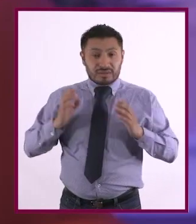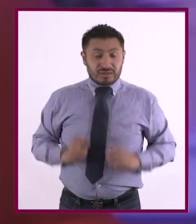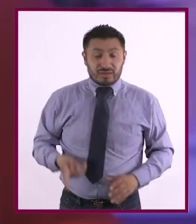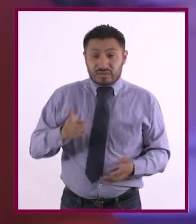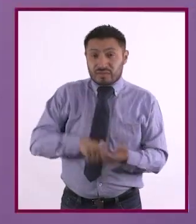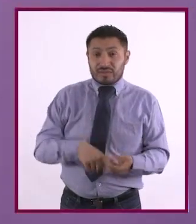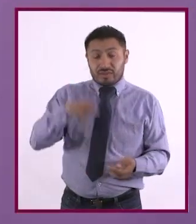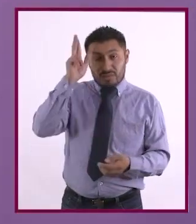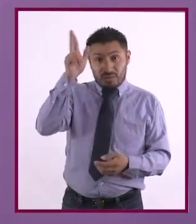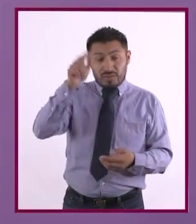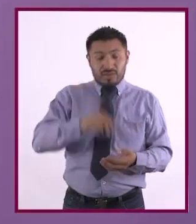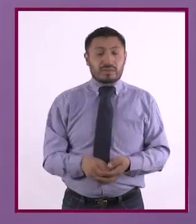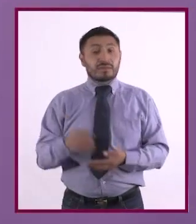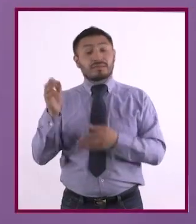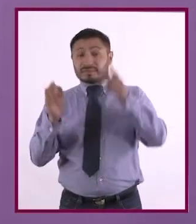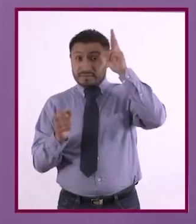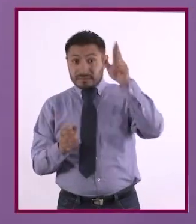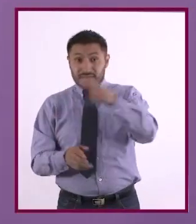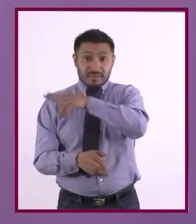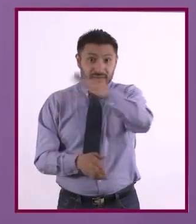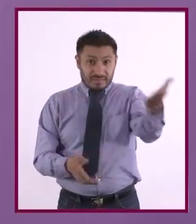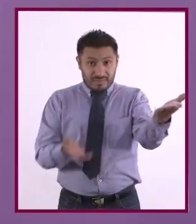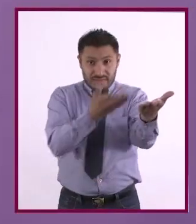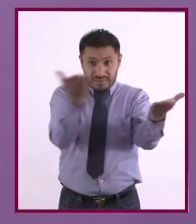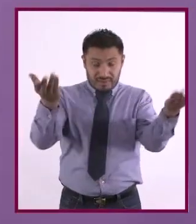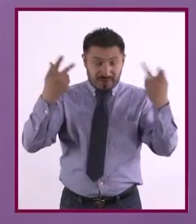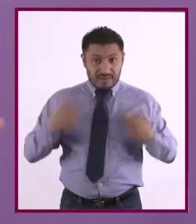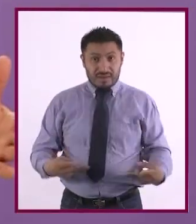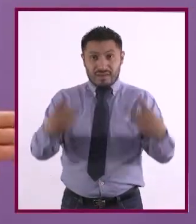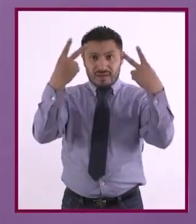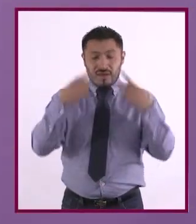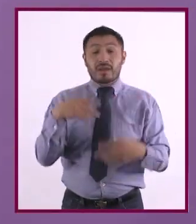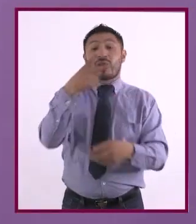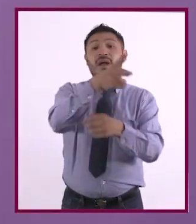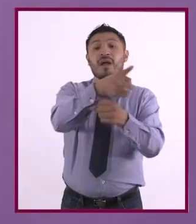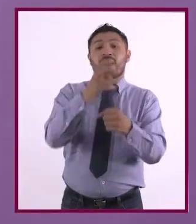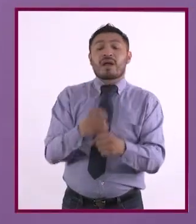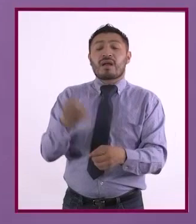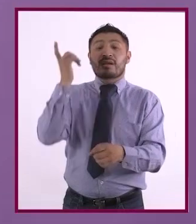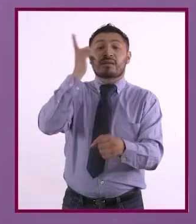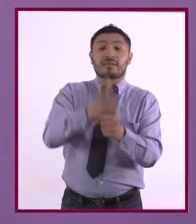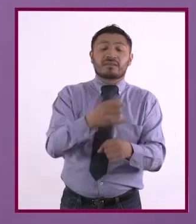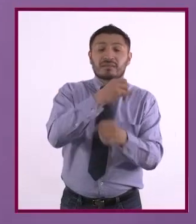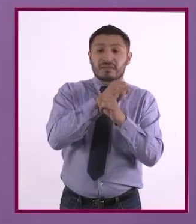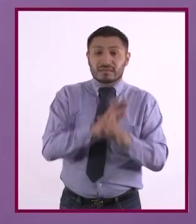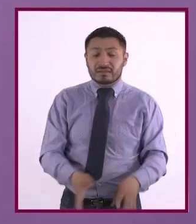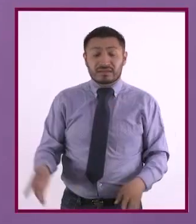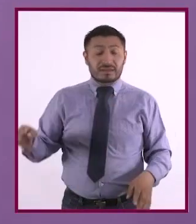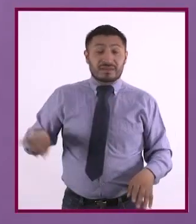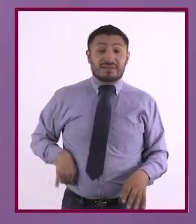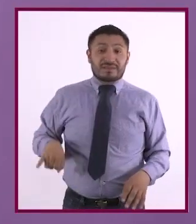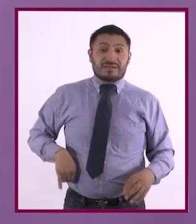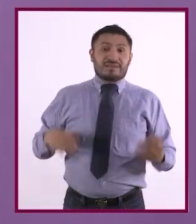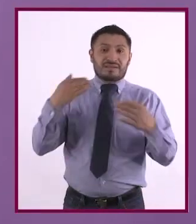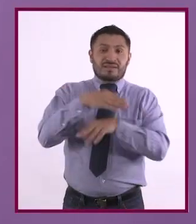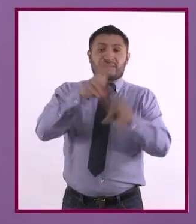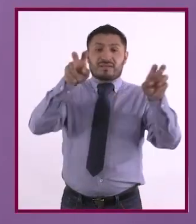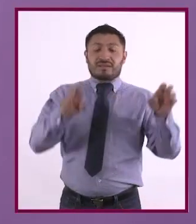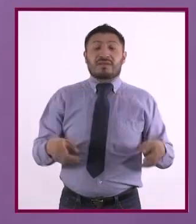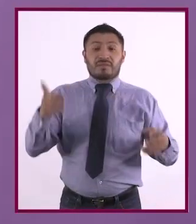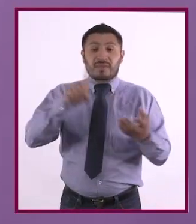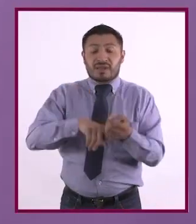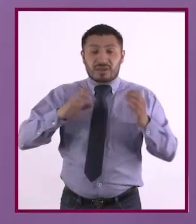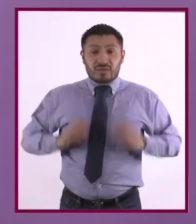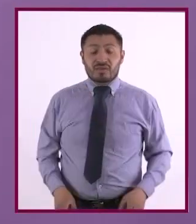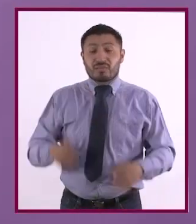Hola Donovan. Hola Shadani. Hola a todas, hola a todos. Hoy los invito a descubrir información muy interesante sobre la donación de órganos,